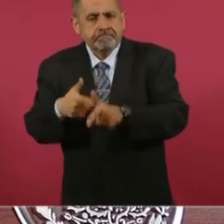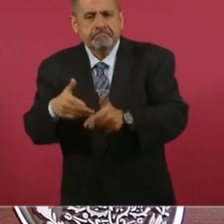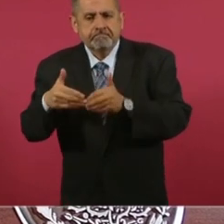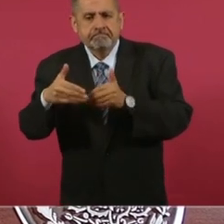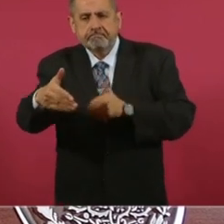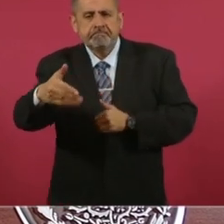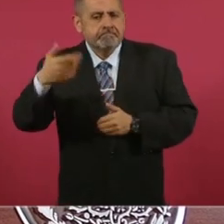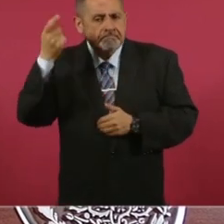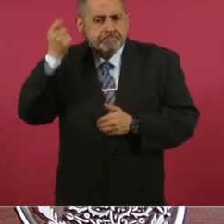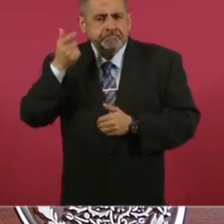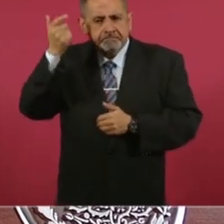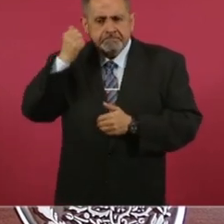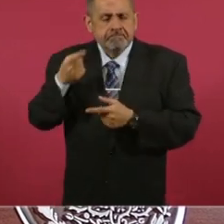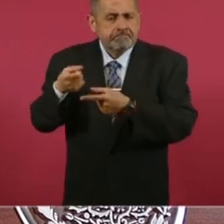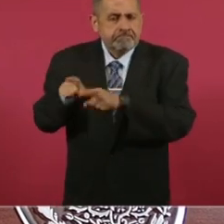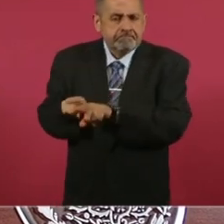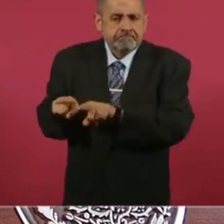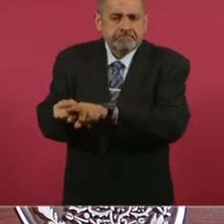y no que